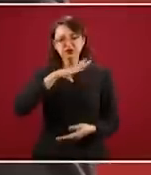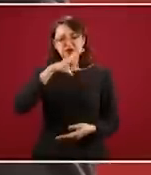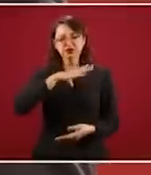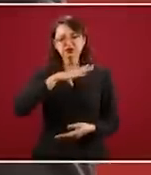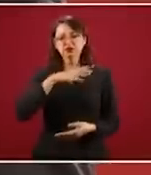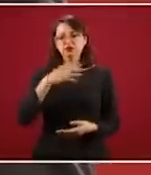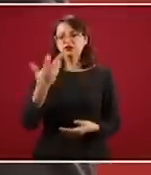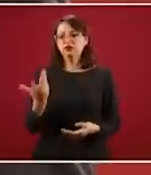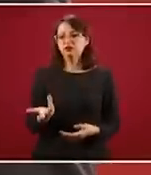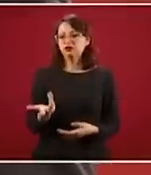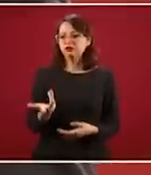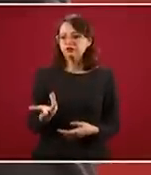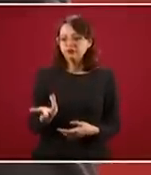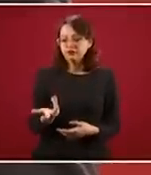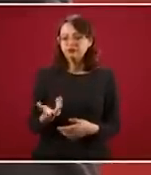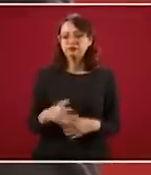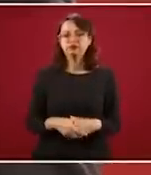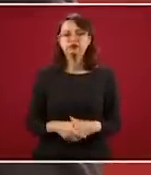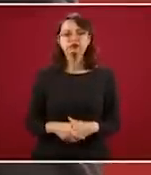y son